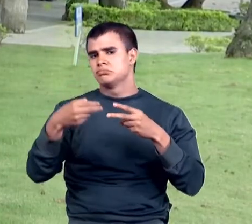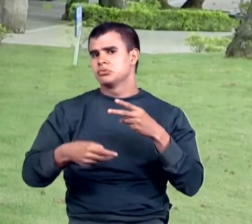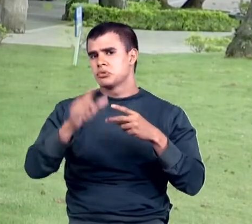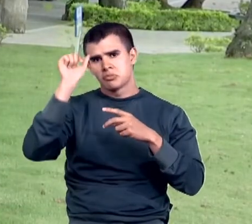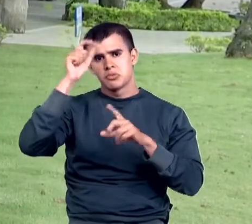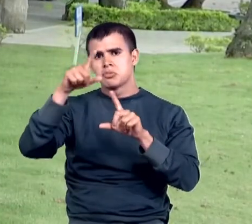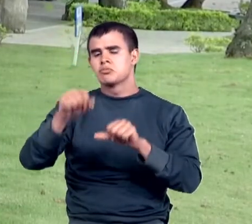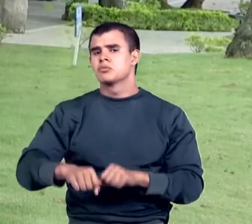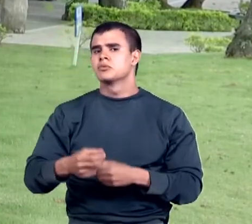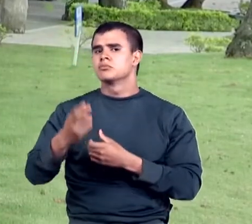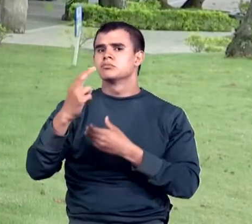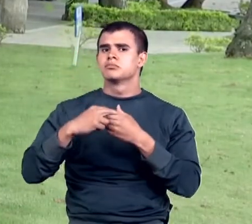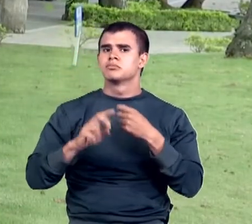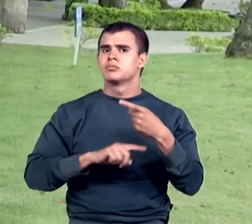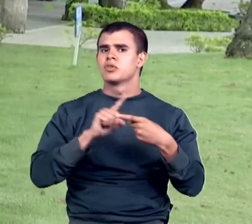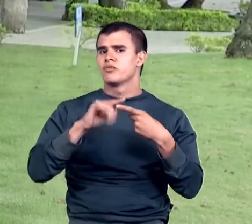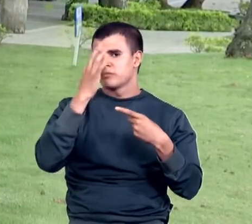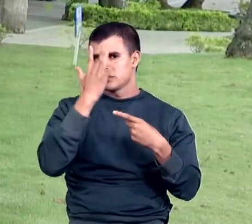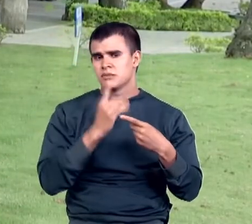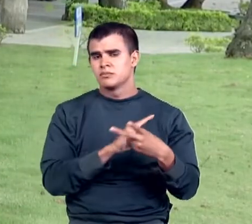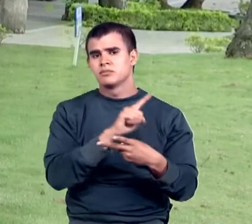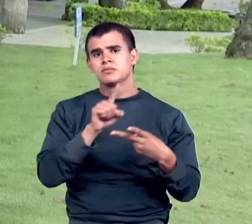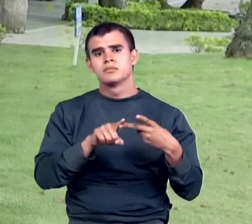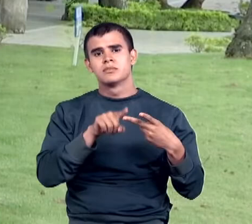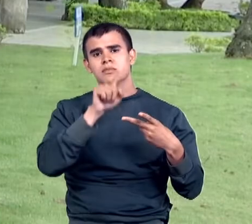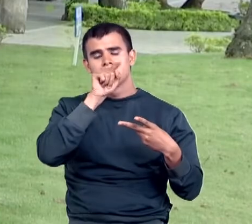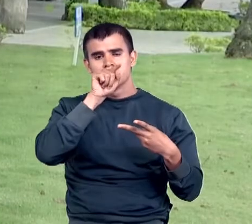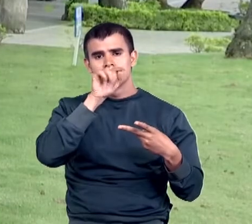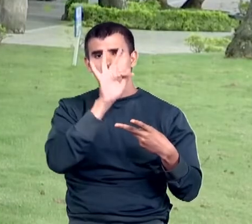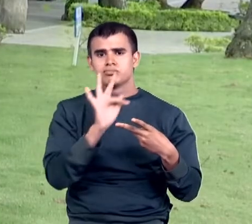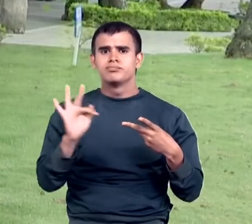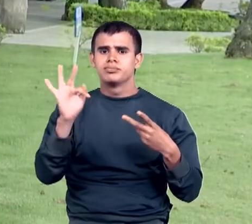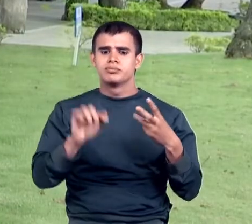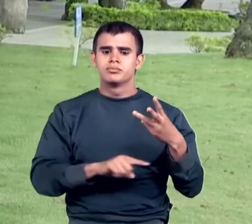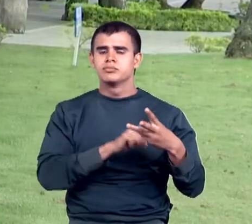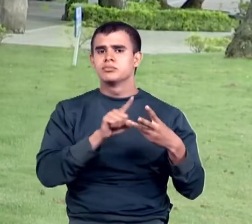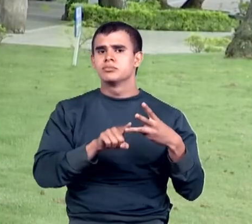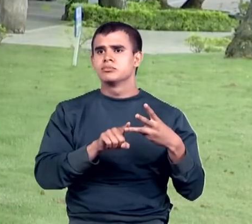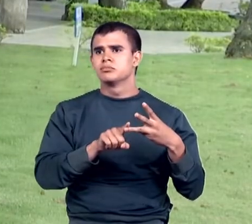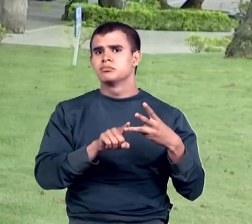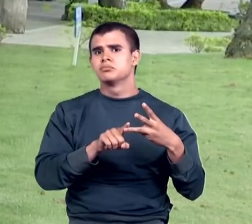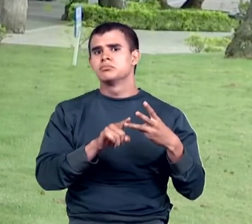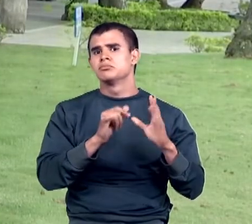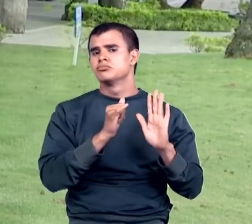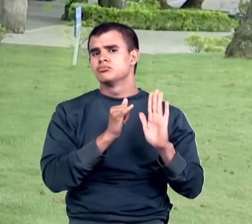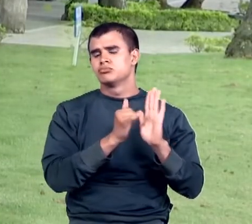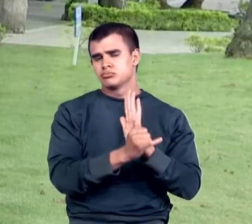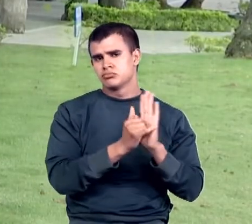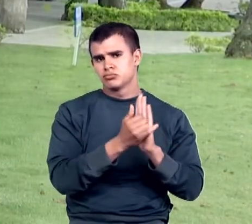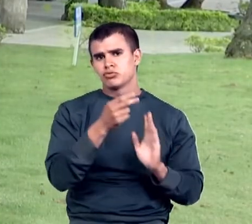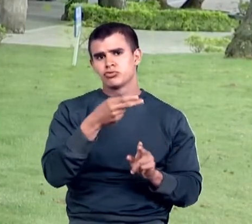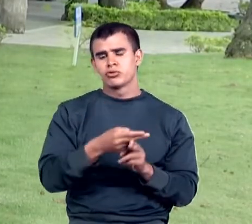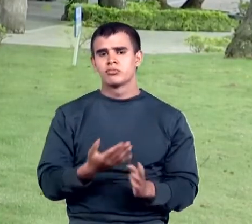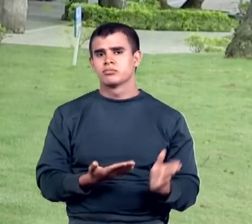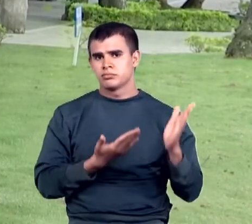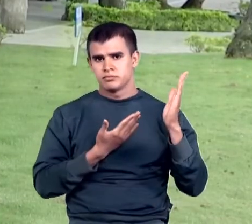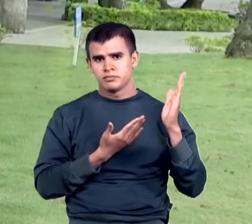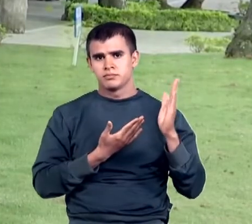nuevas historias. Recuerde seguirnos en nuestras redes sociales, en Facebook como Cali Hoy Crónicas, en Twitter como Cali Hoy 1 y en nuestro